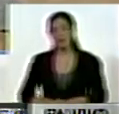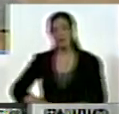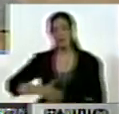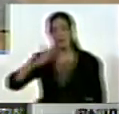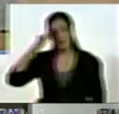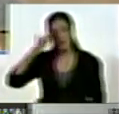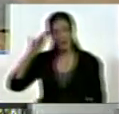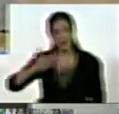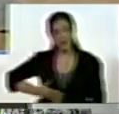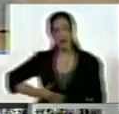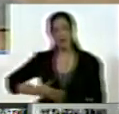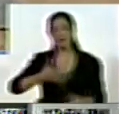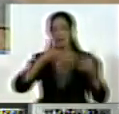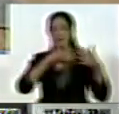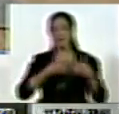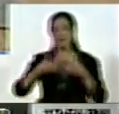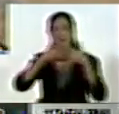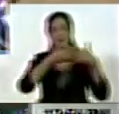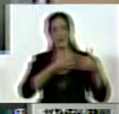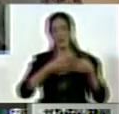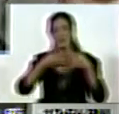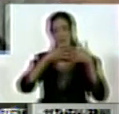militares de los Estados Unidos.